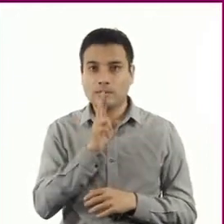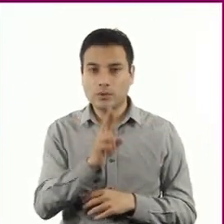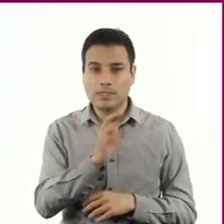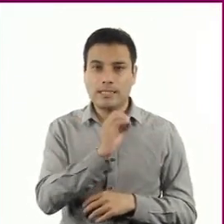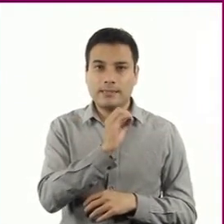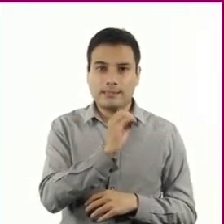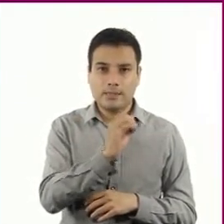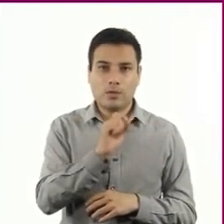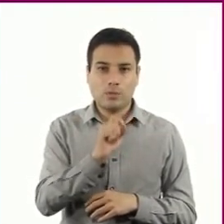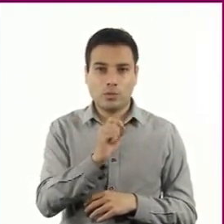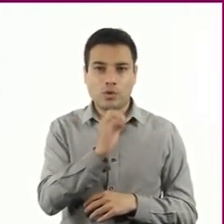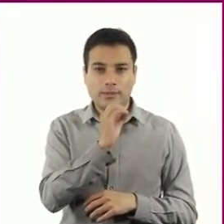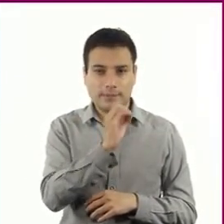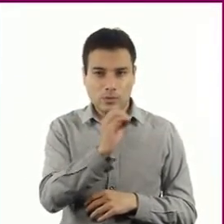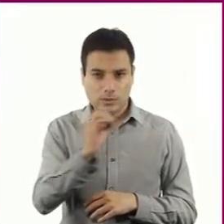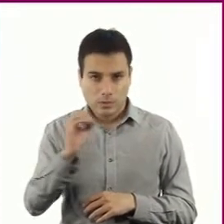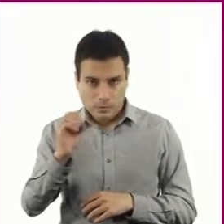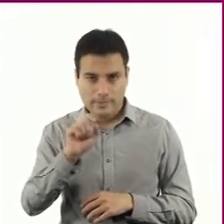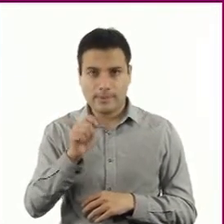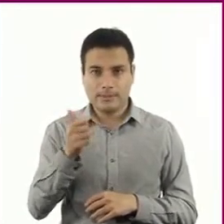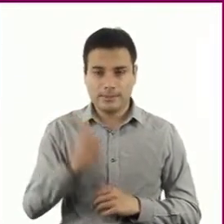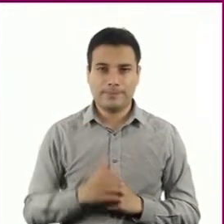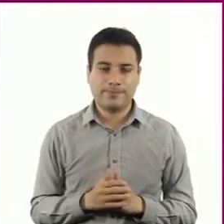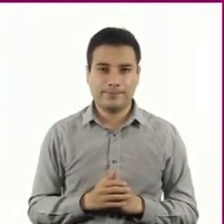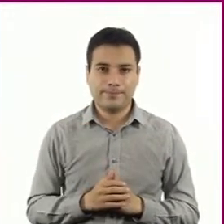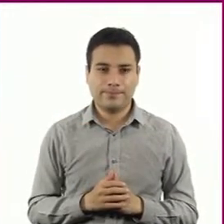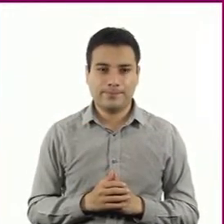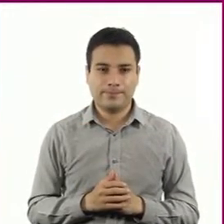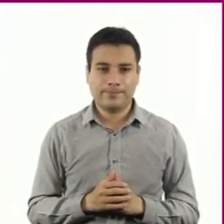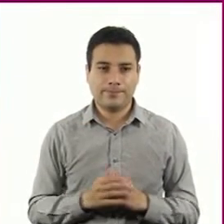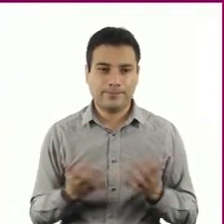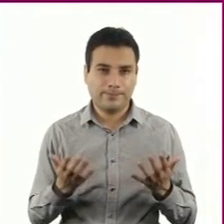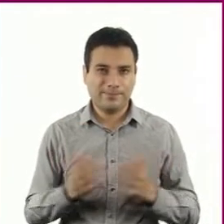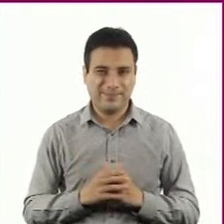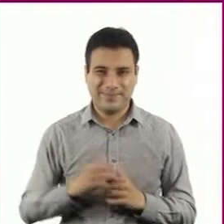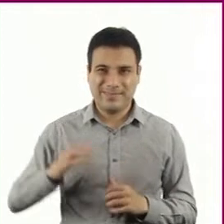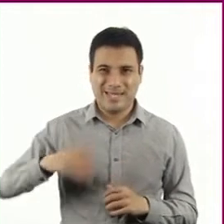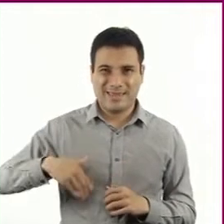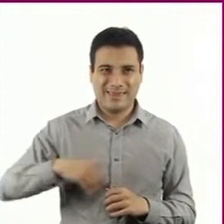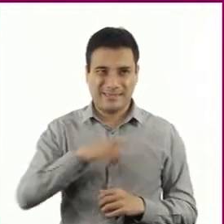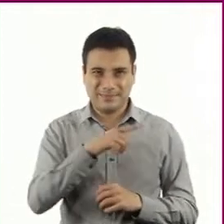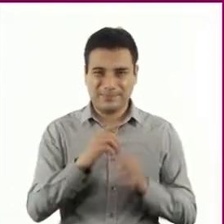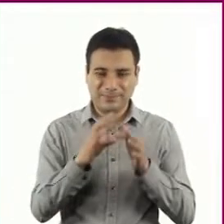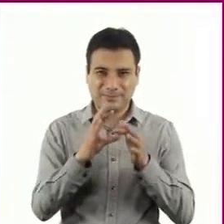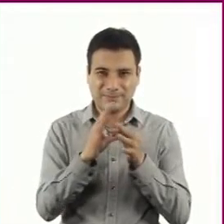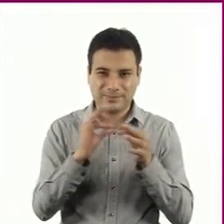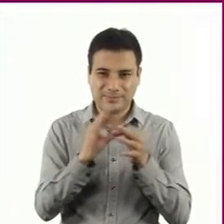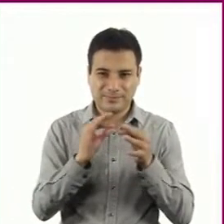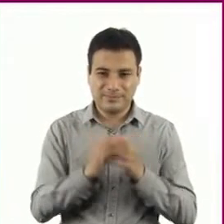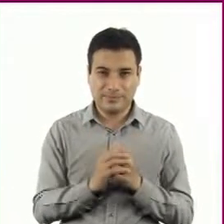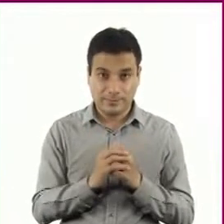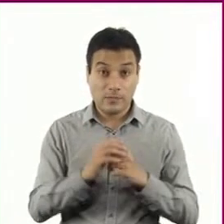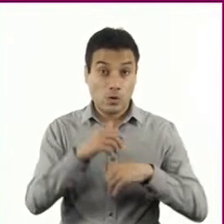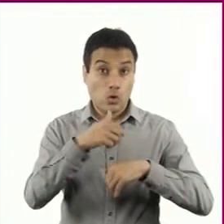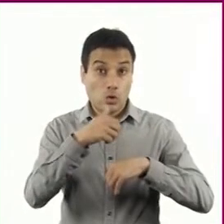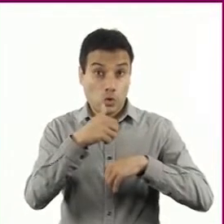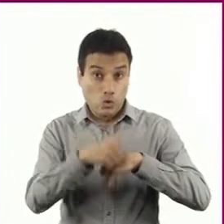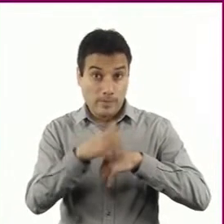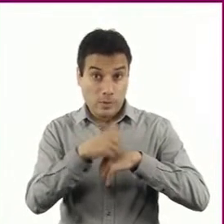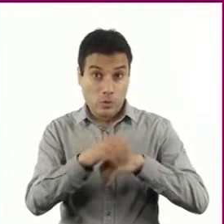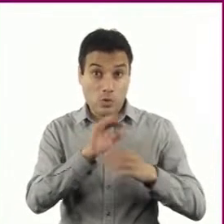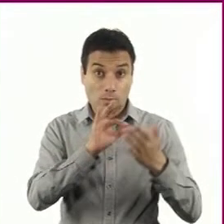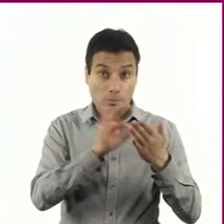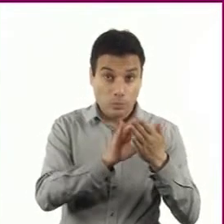diez millonésimos. Por lo anterior, justificamos lo que mencionó Leslie. Para convertir un número en notación científica